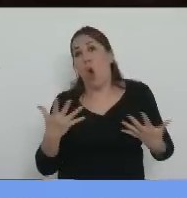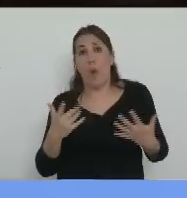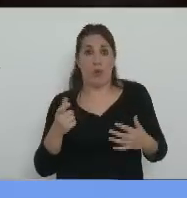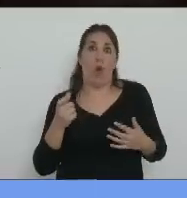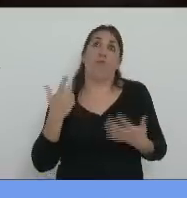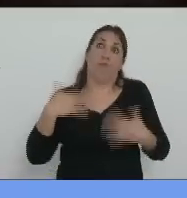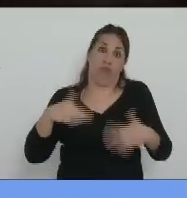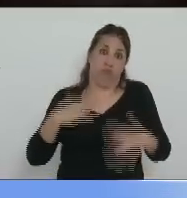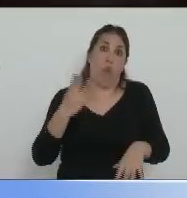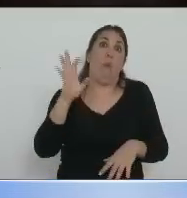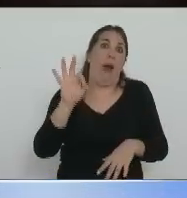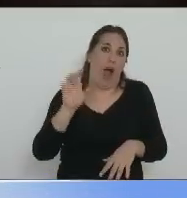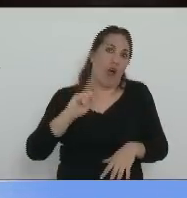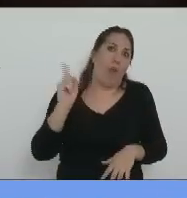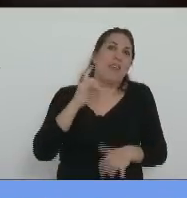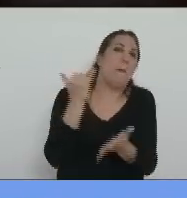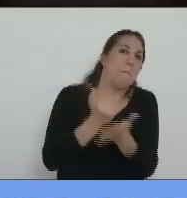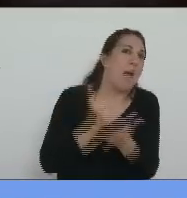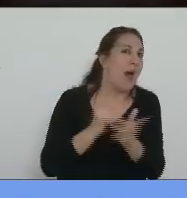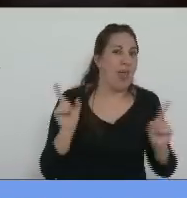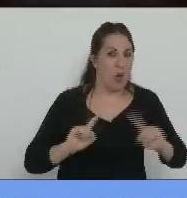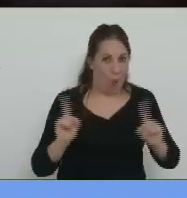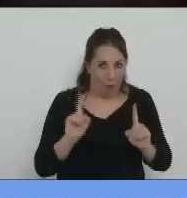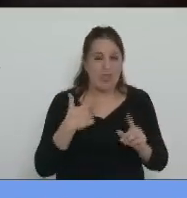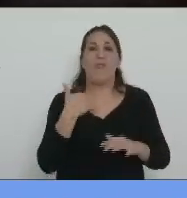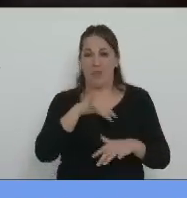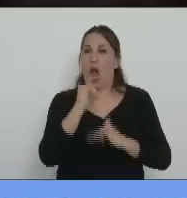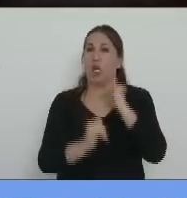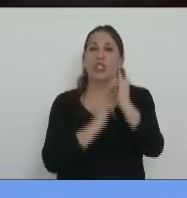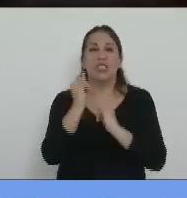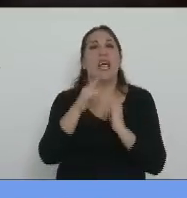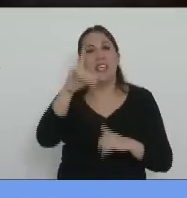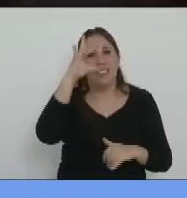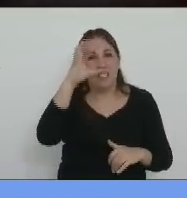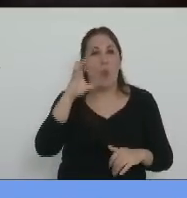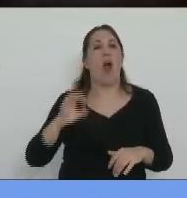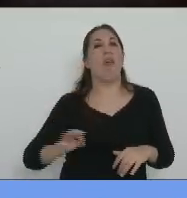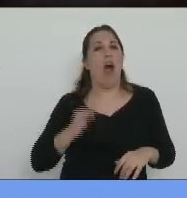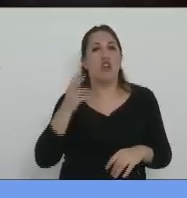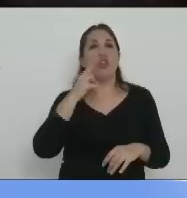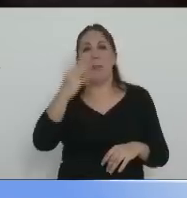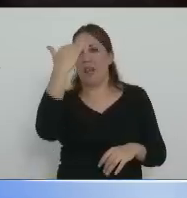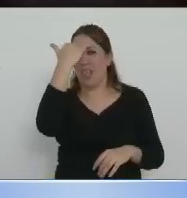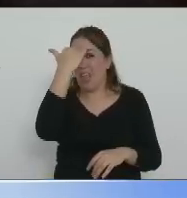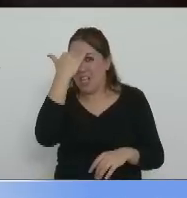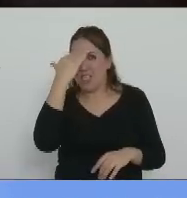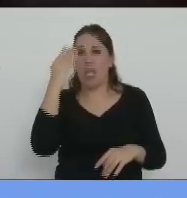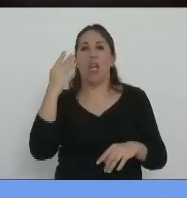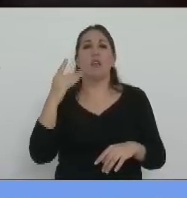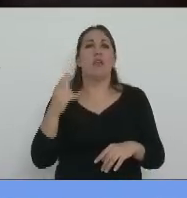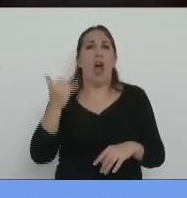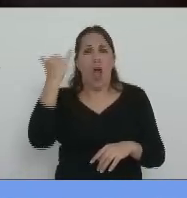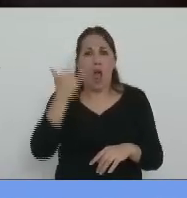y voy a contarles algo acá ustedes se acuerdan en el año 2015 llegaron 4 mil cuenta